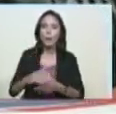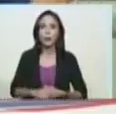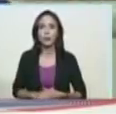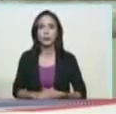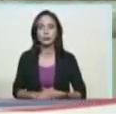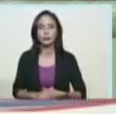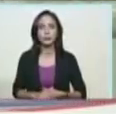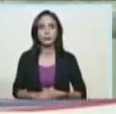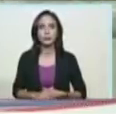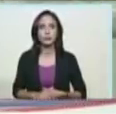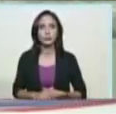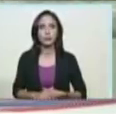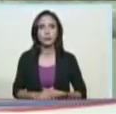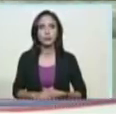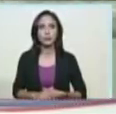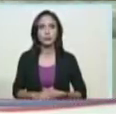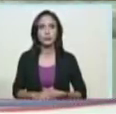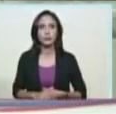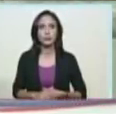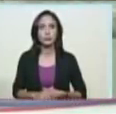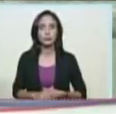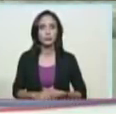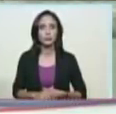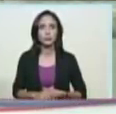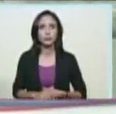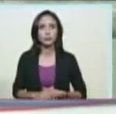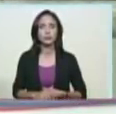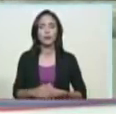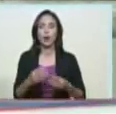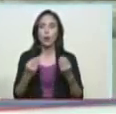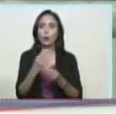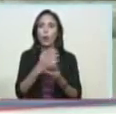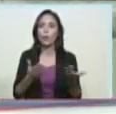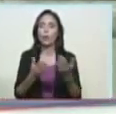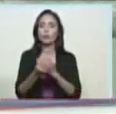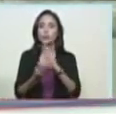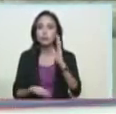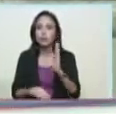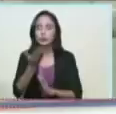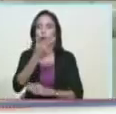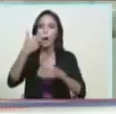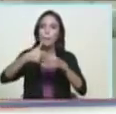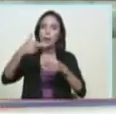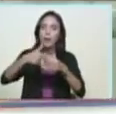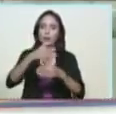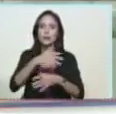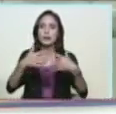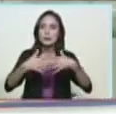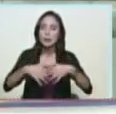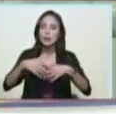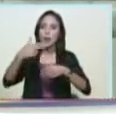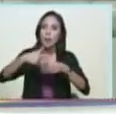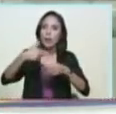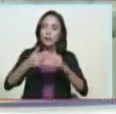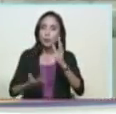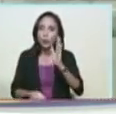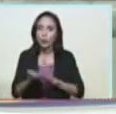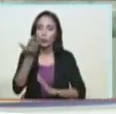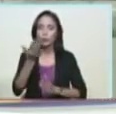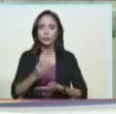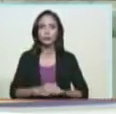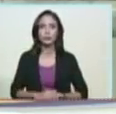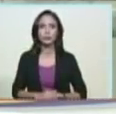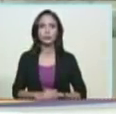periodo tan largo y con la infiltración de pedevesa por sectores mafiosos corruptos